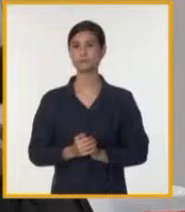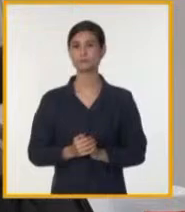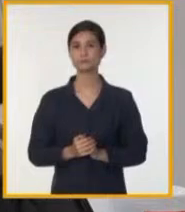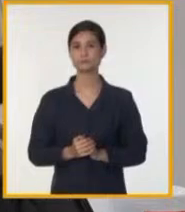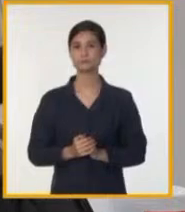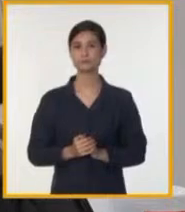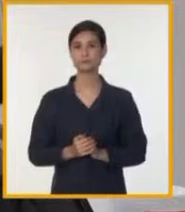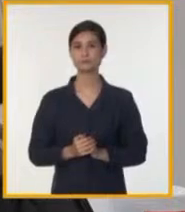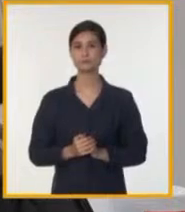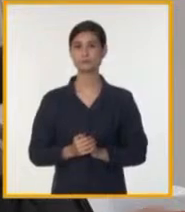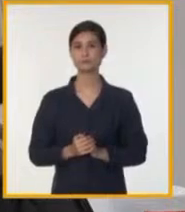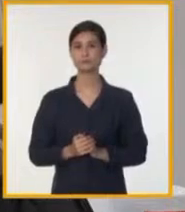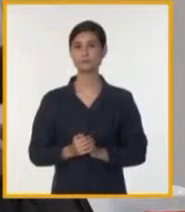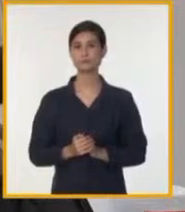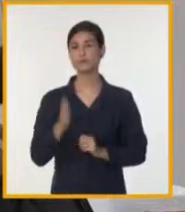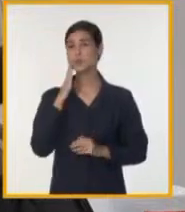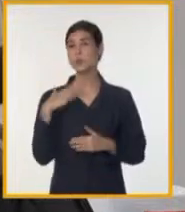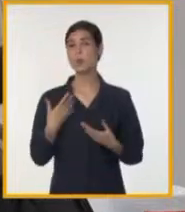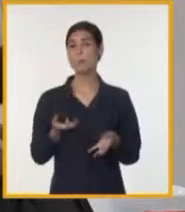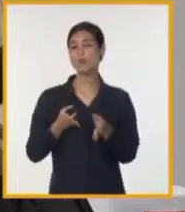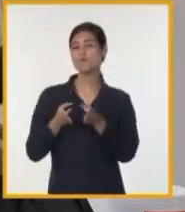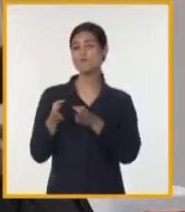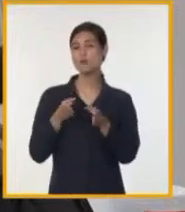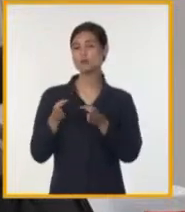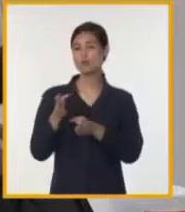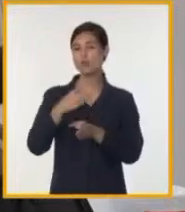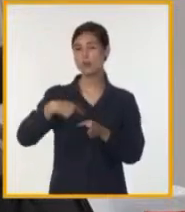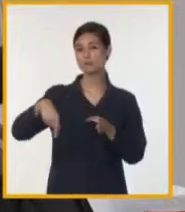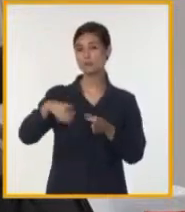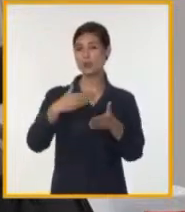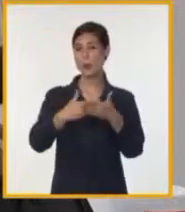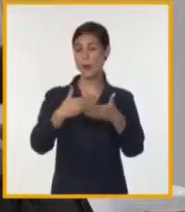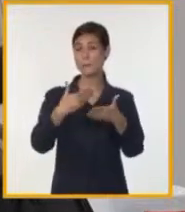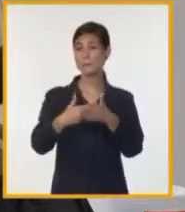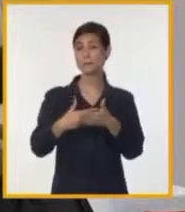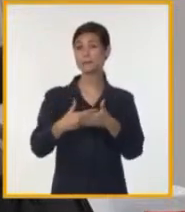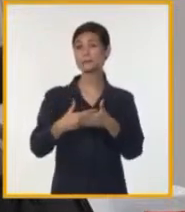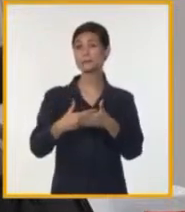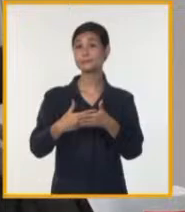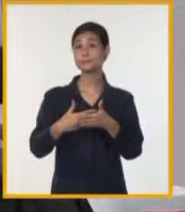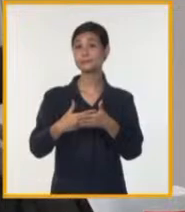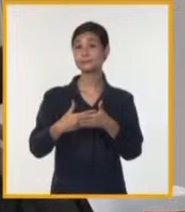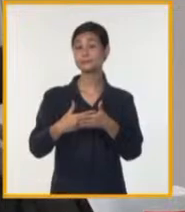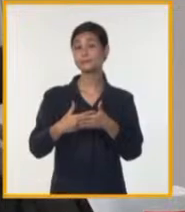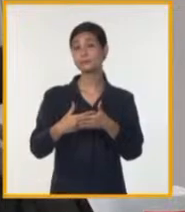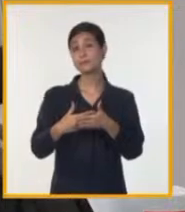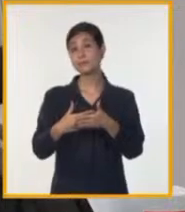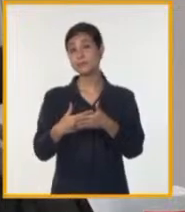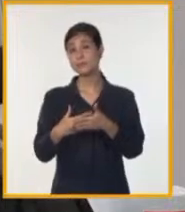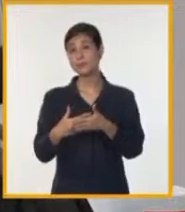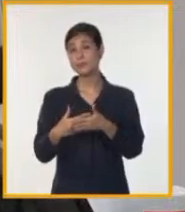En su estabilidad funcional es una empresa que